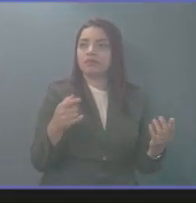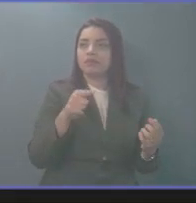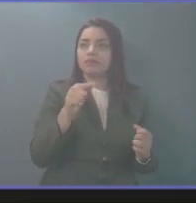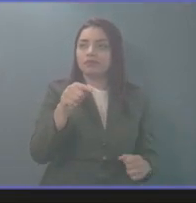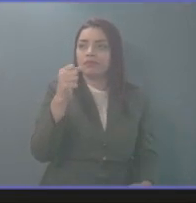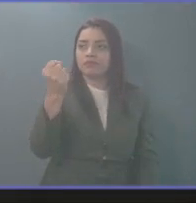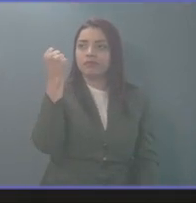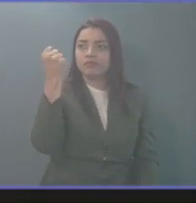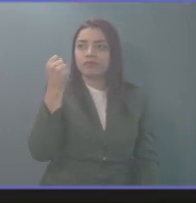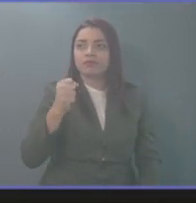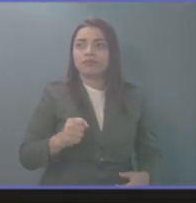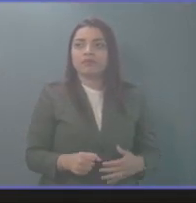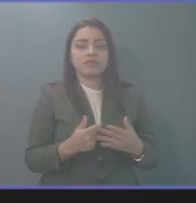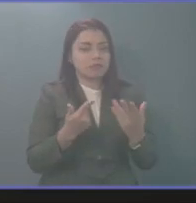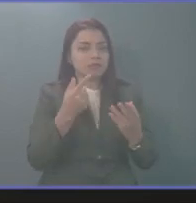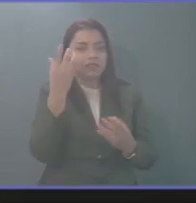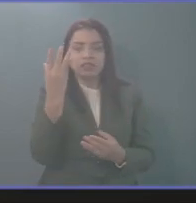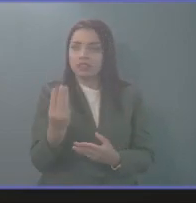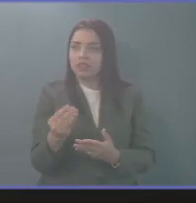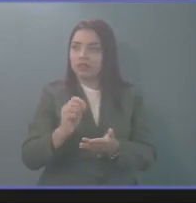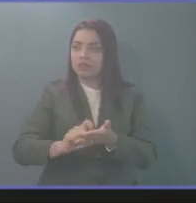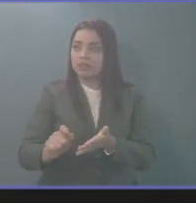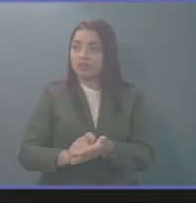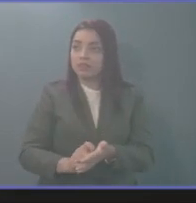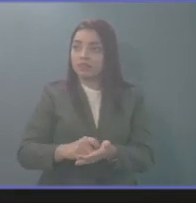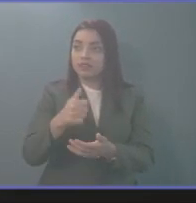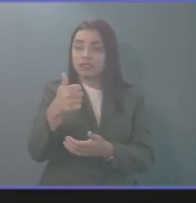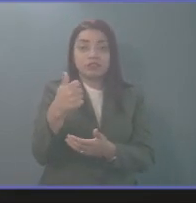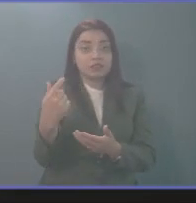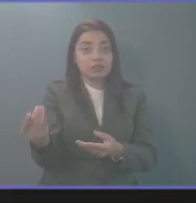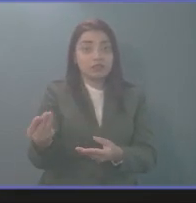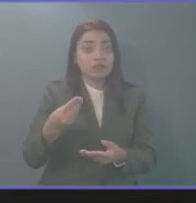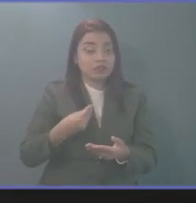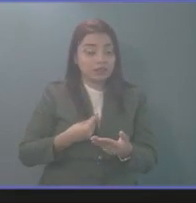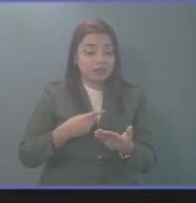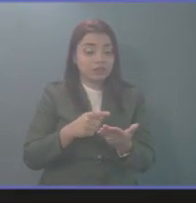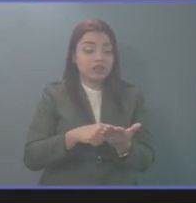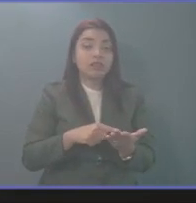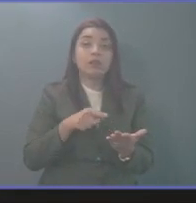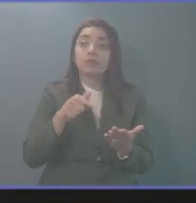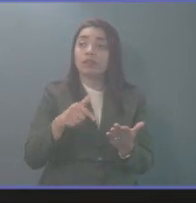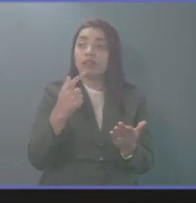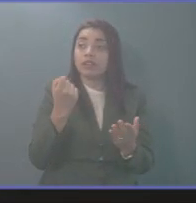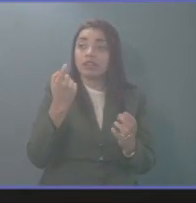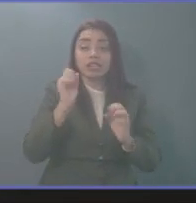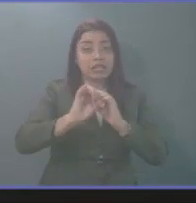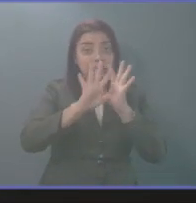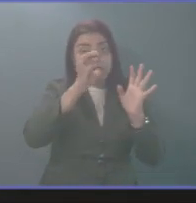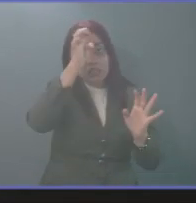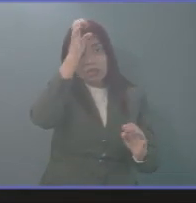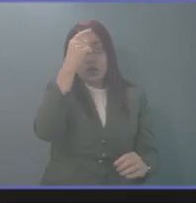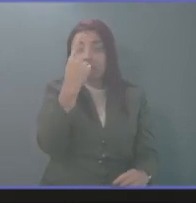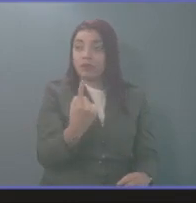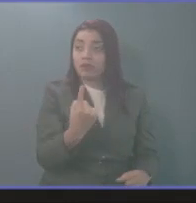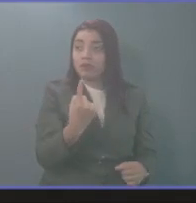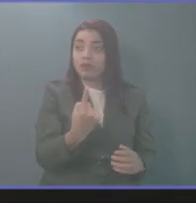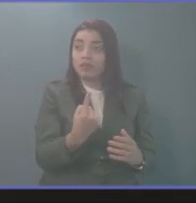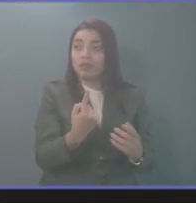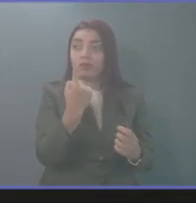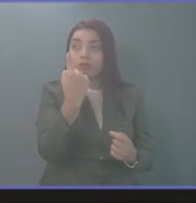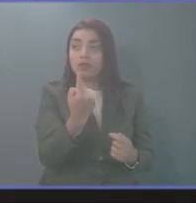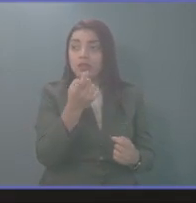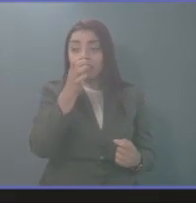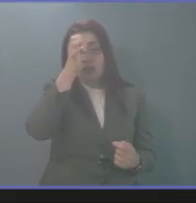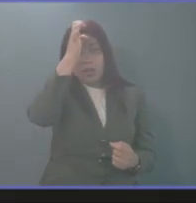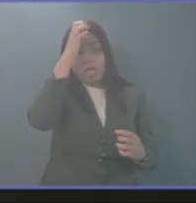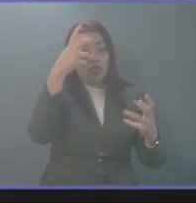¿Por qué es importante la bitácora? Repito, y qué bueno que ya nos la entregó. Porque aquí ha habido un error humano, aquí ha habido una negligencia. Alguien debe haber